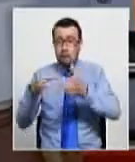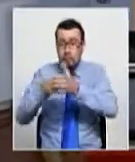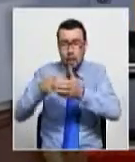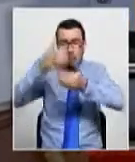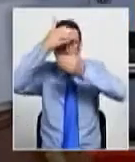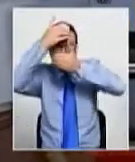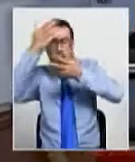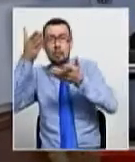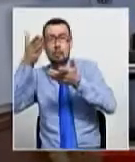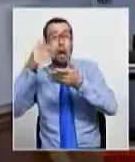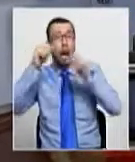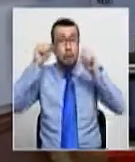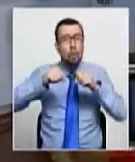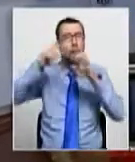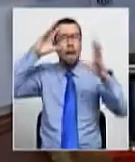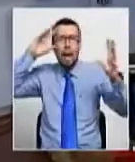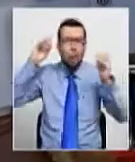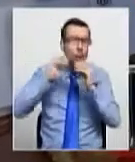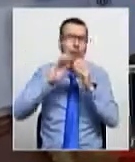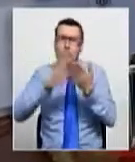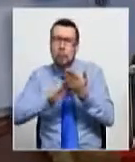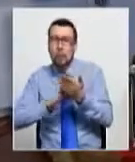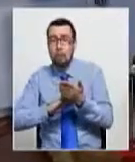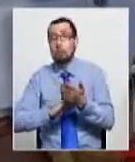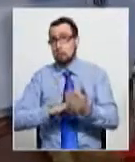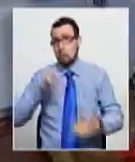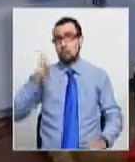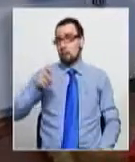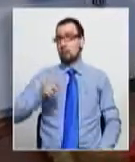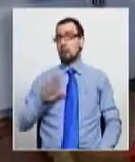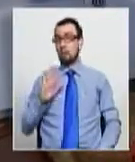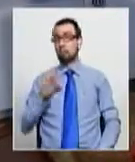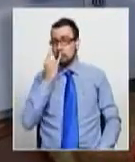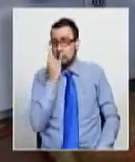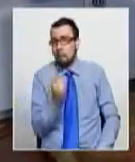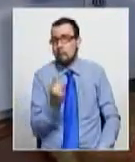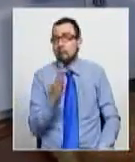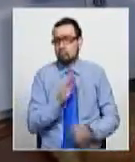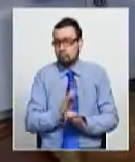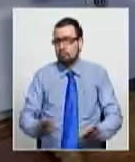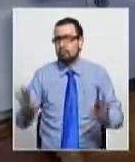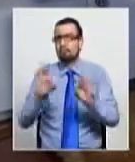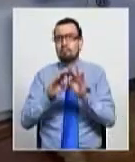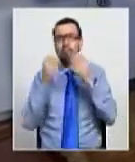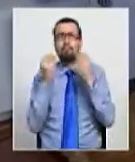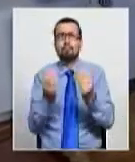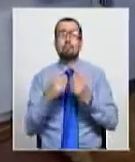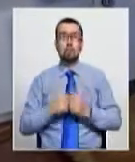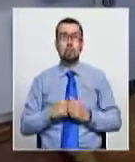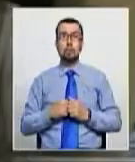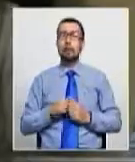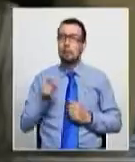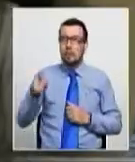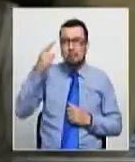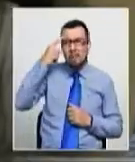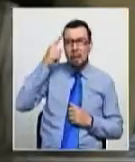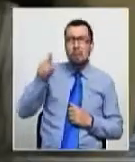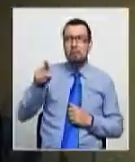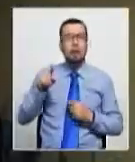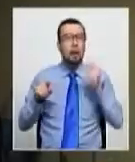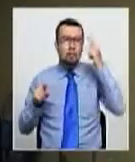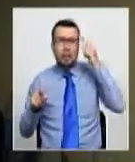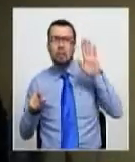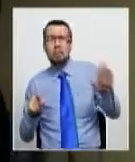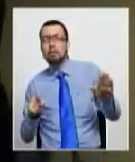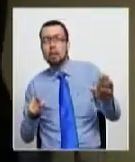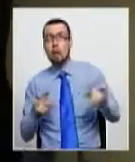las posibilidades de arreglar con ellos son necesarias son interesantes son importantes hay puntos de vista pero la paz